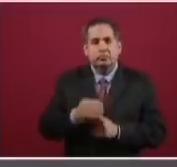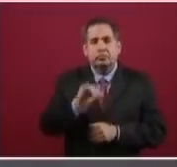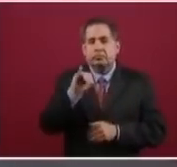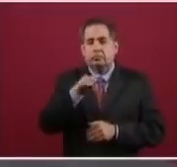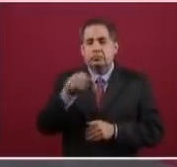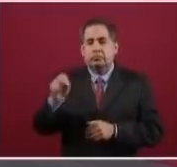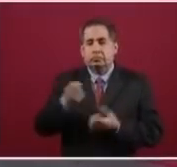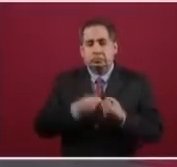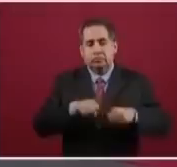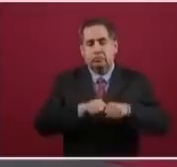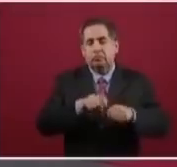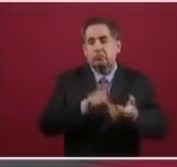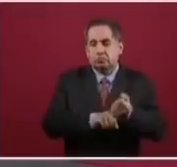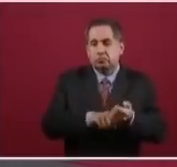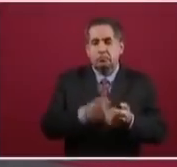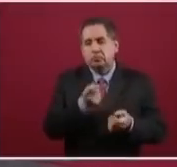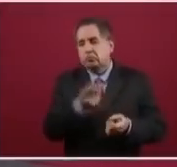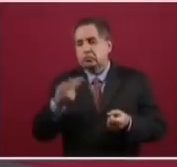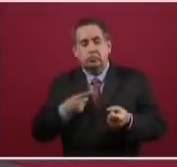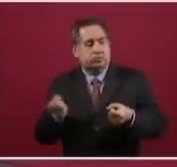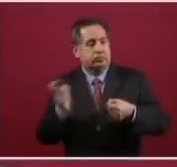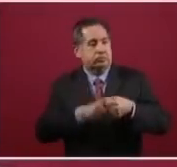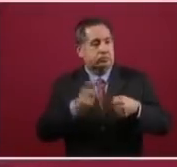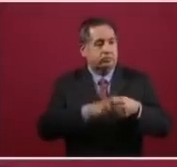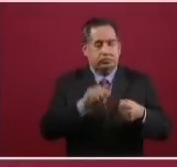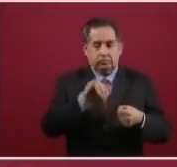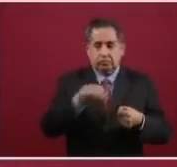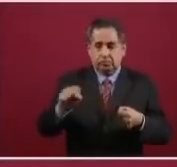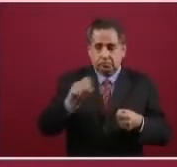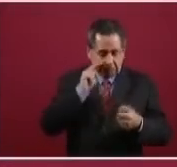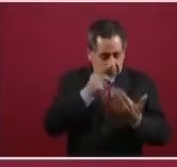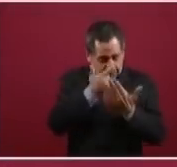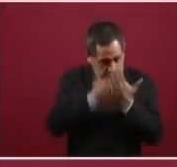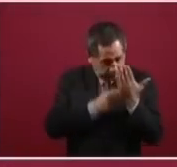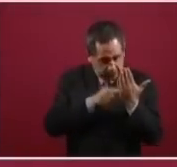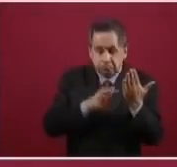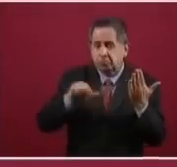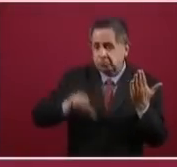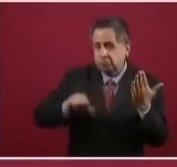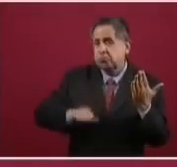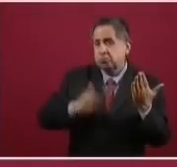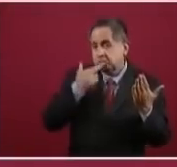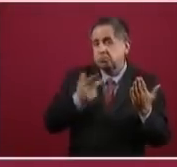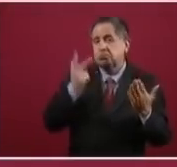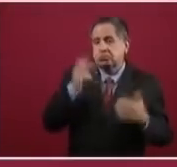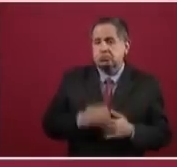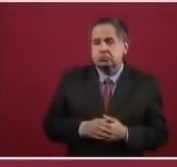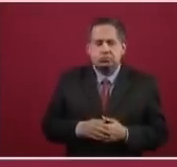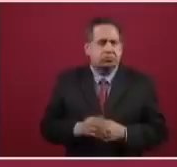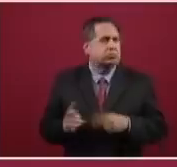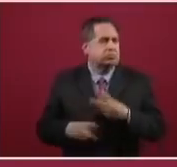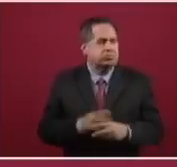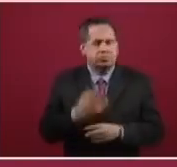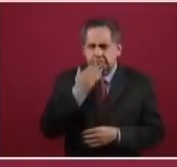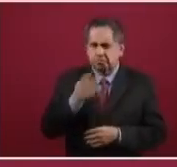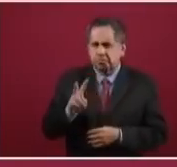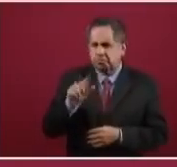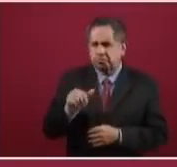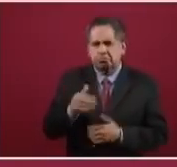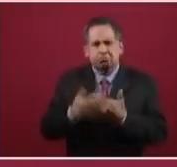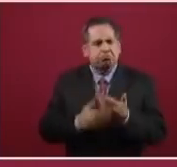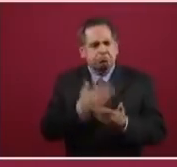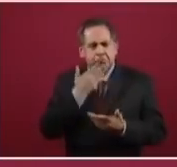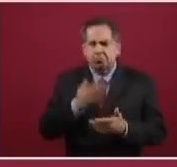social de los inscritos en el seguro social entonces vamos bien de